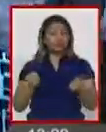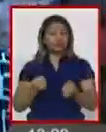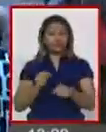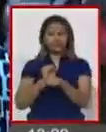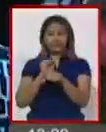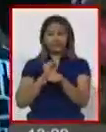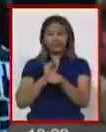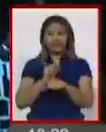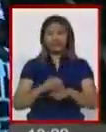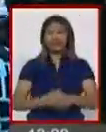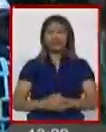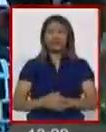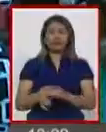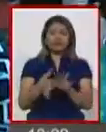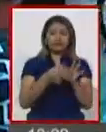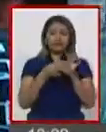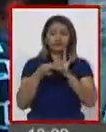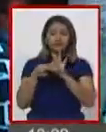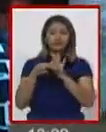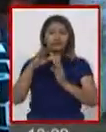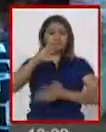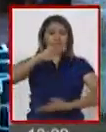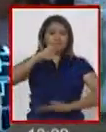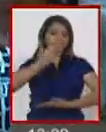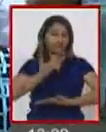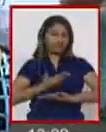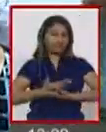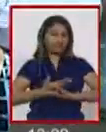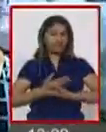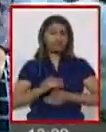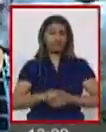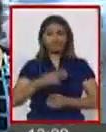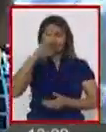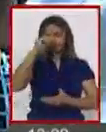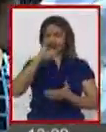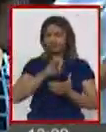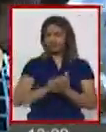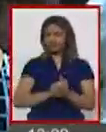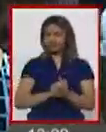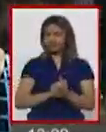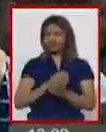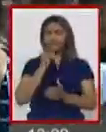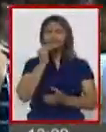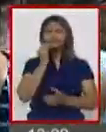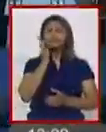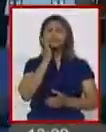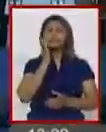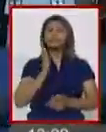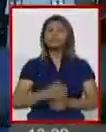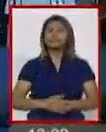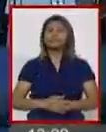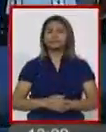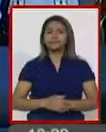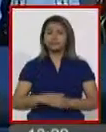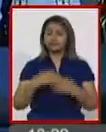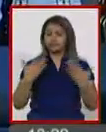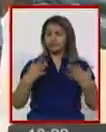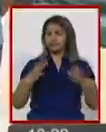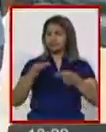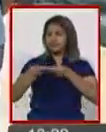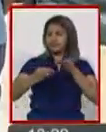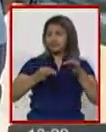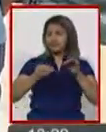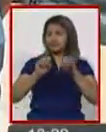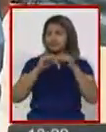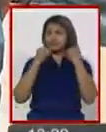todo trabajo. Unión entre los hijos, el esposo, el hogar, todo. En la homilía también se refirió